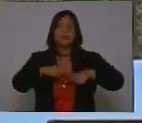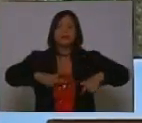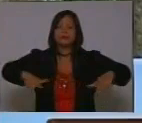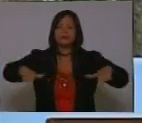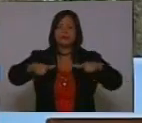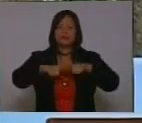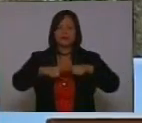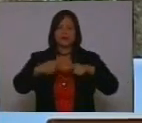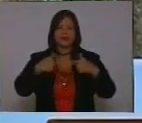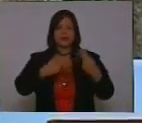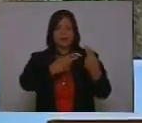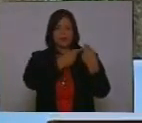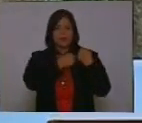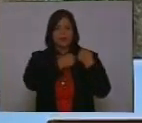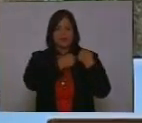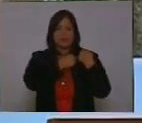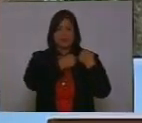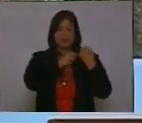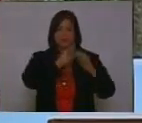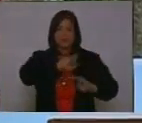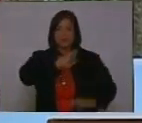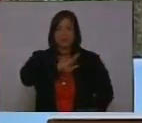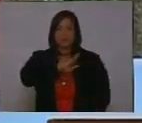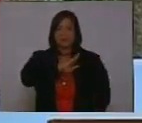al cual represento.